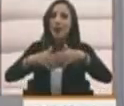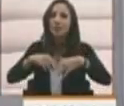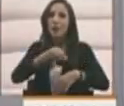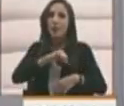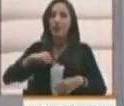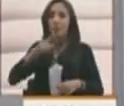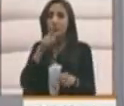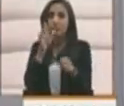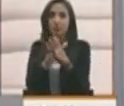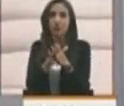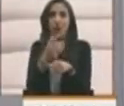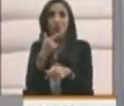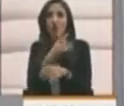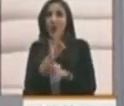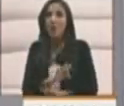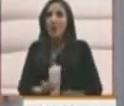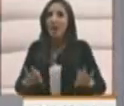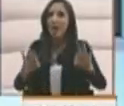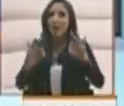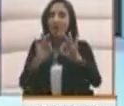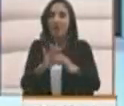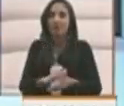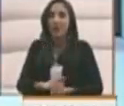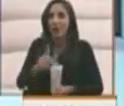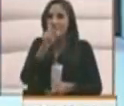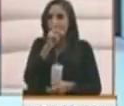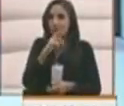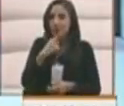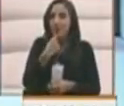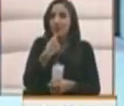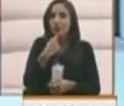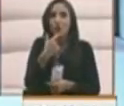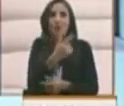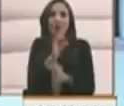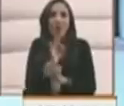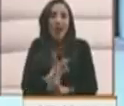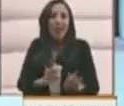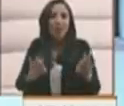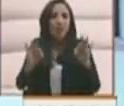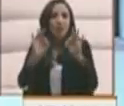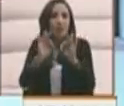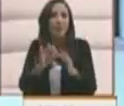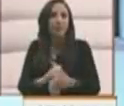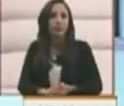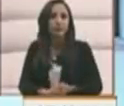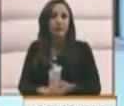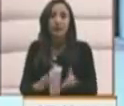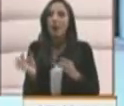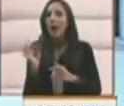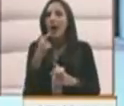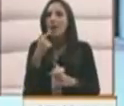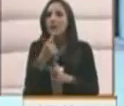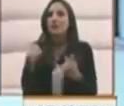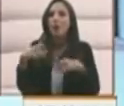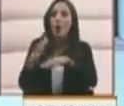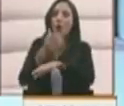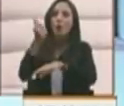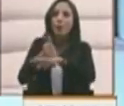callaron o rompieron dicho silencio para decir que eso no había sido ningún atentado.